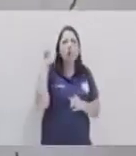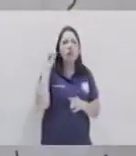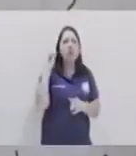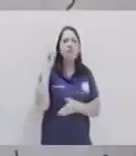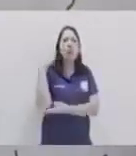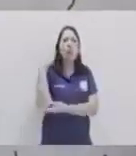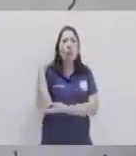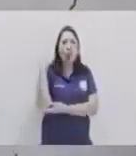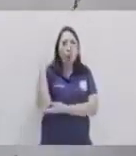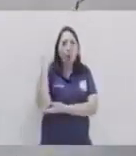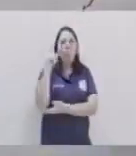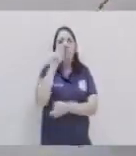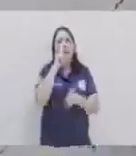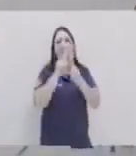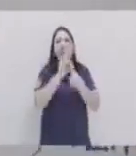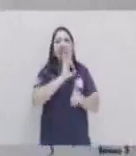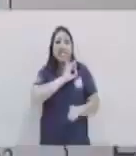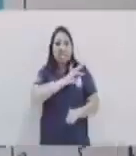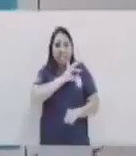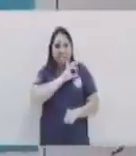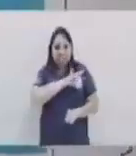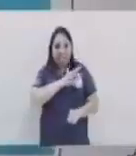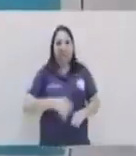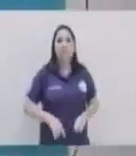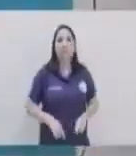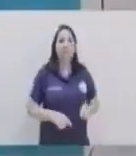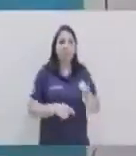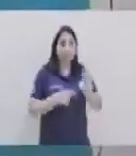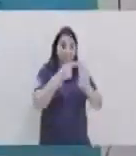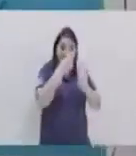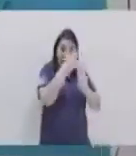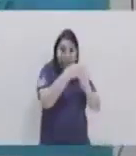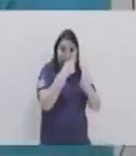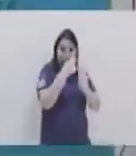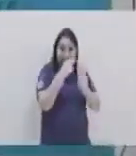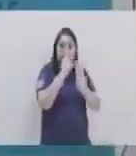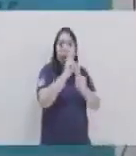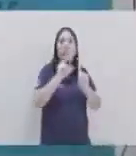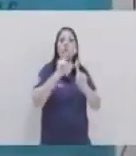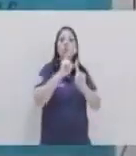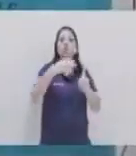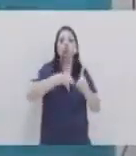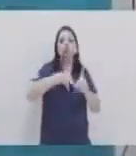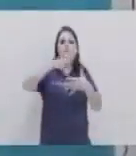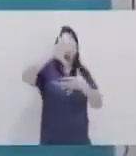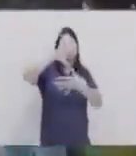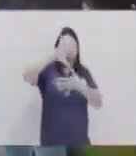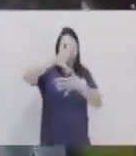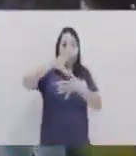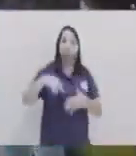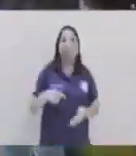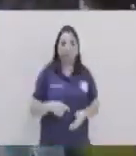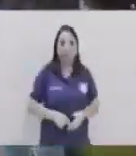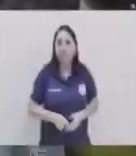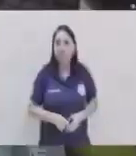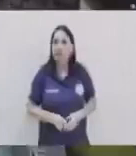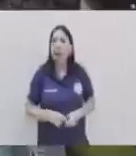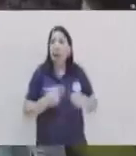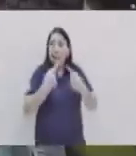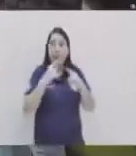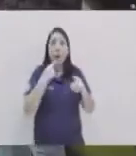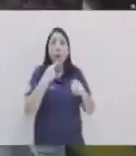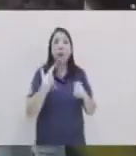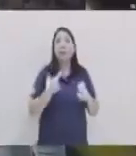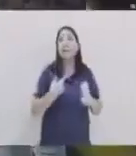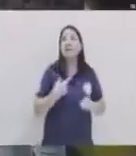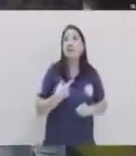que llega hasta Santiago de Chile. Pero, ¿cuáles son las particularidades de estas 3 literaturas? La literatura náhuatl